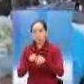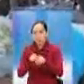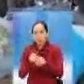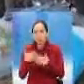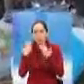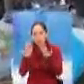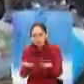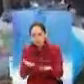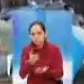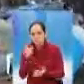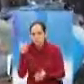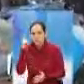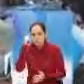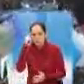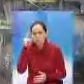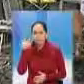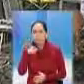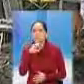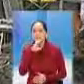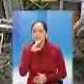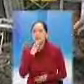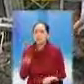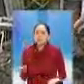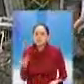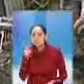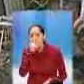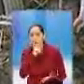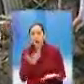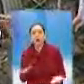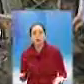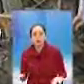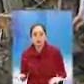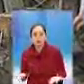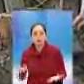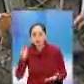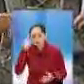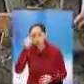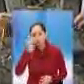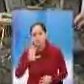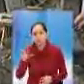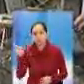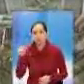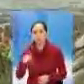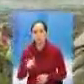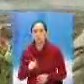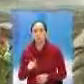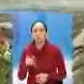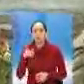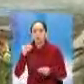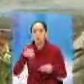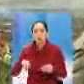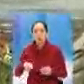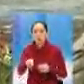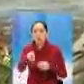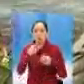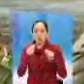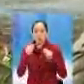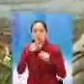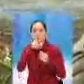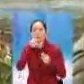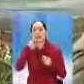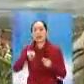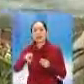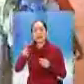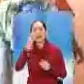les atendió porque se quedaron sin cena. El municipio de Cuyotenango es el segundo afectado por los desbordamientos de ríos. El primero fue Río